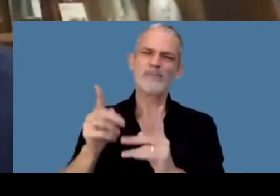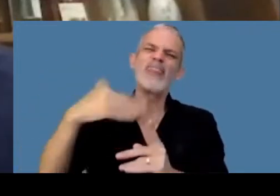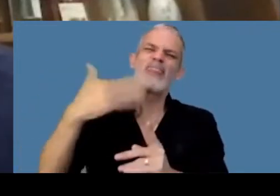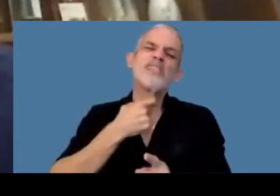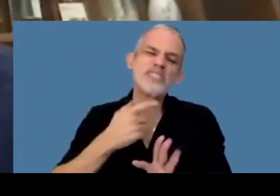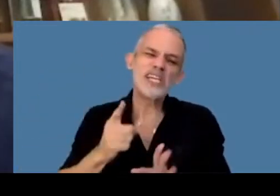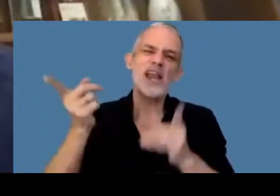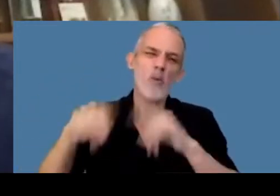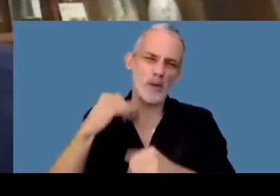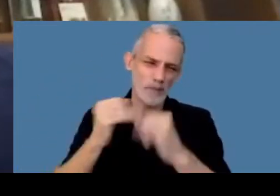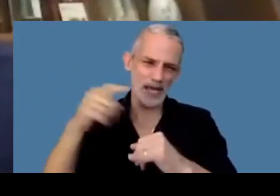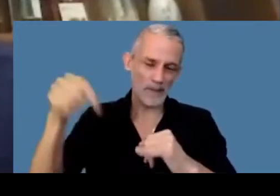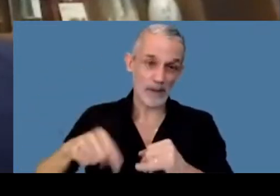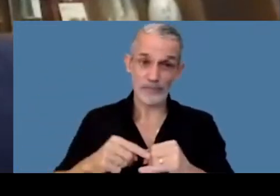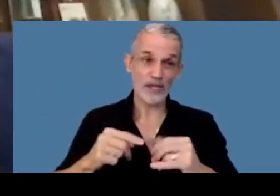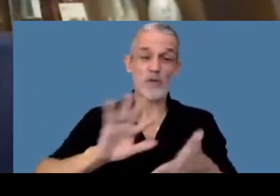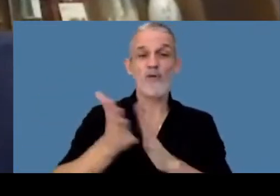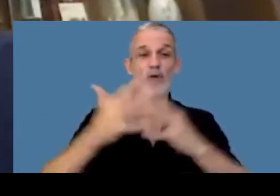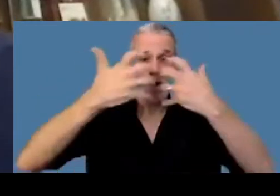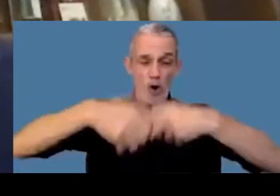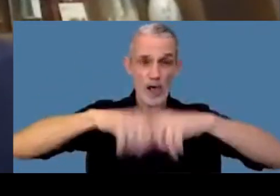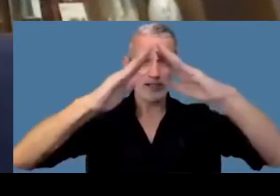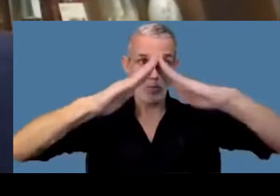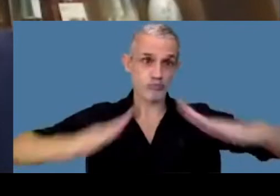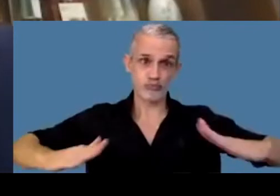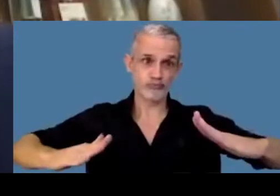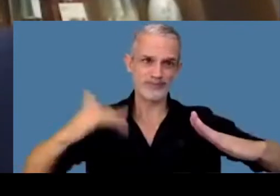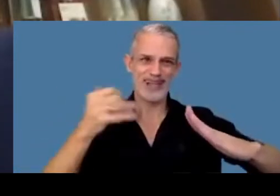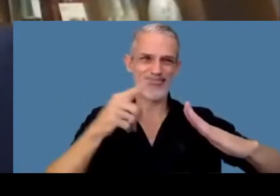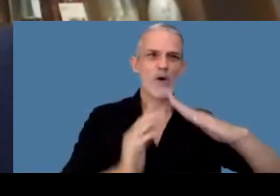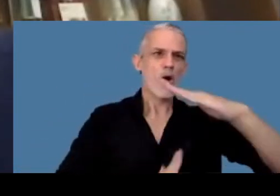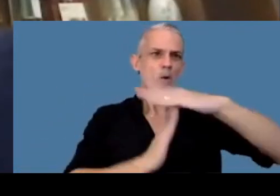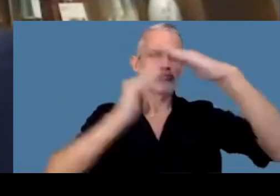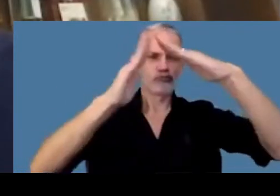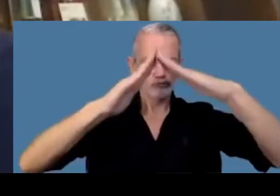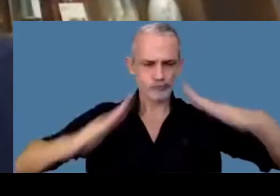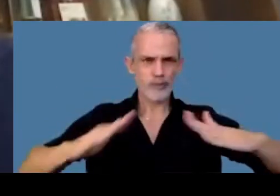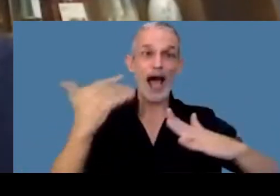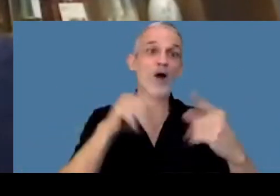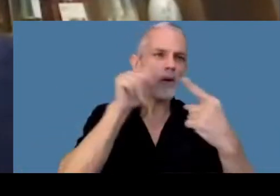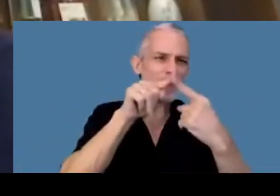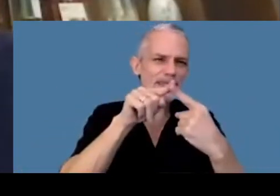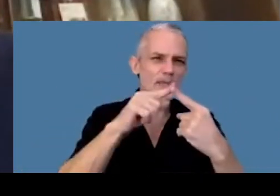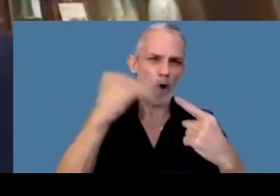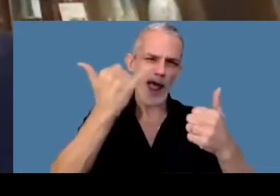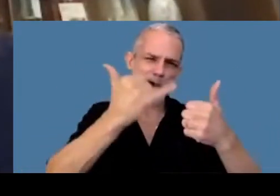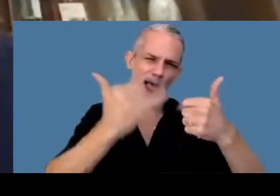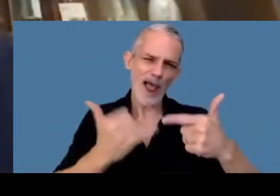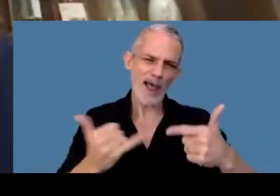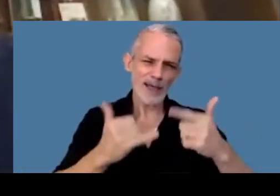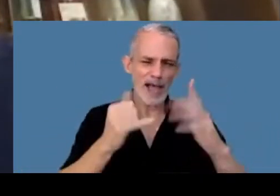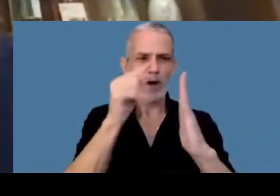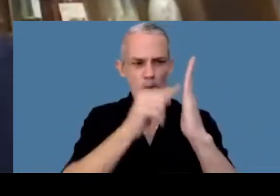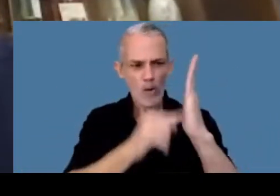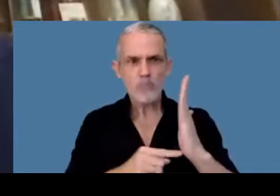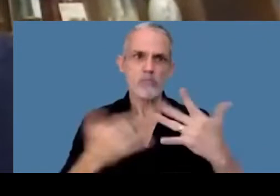estructura piramidal para el cumplimiento de sus fines, ¿no? Tiene una amplitud de fines y objetivos, o sea que obviamente hay una